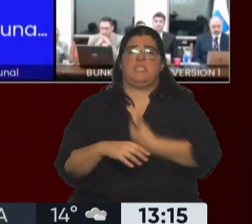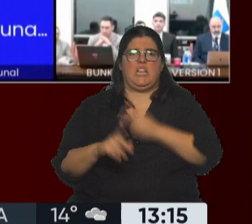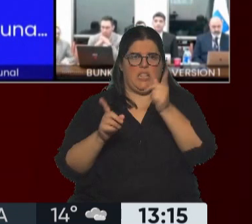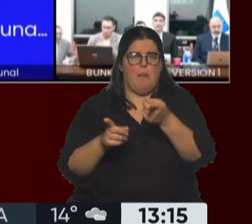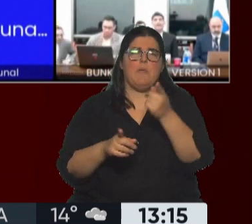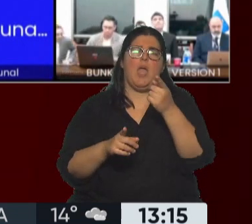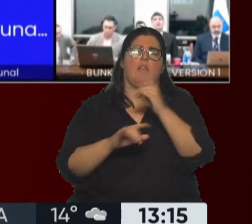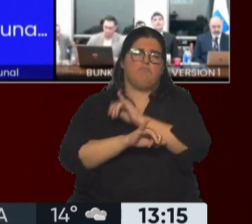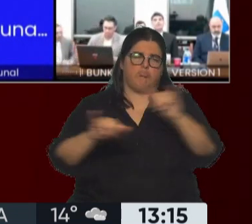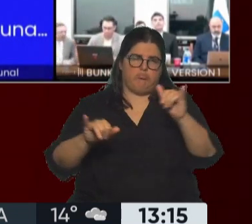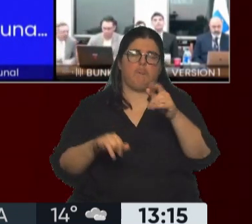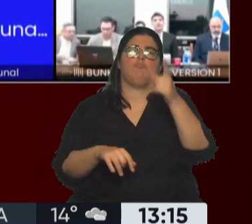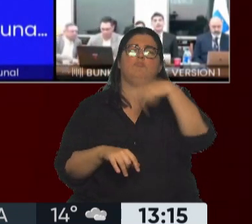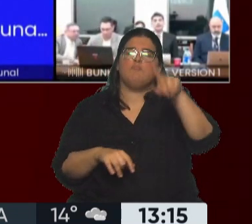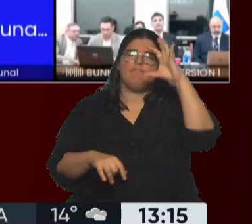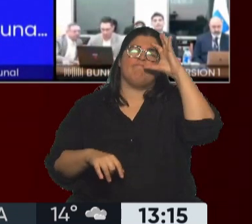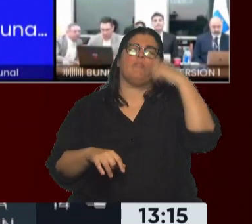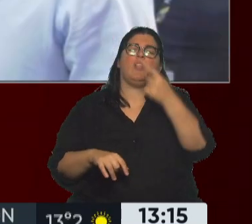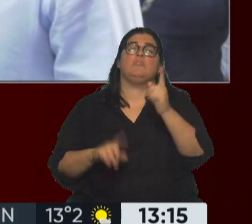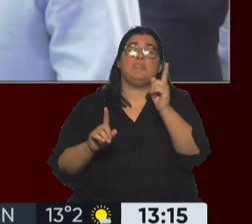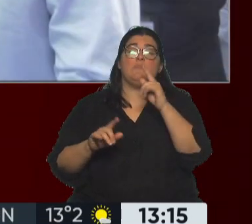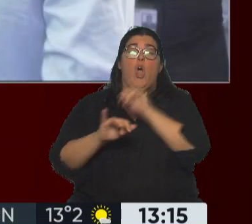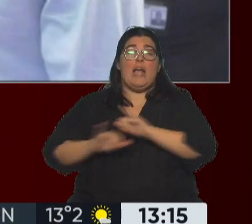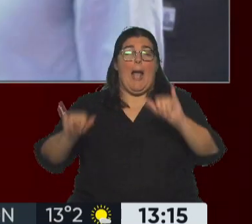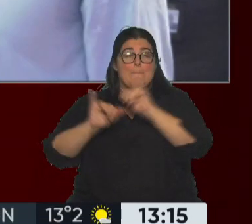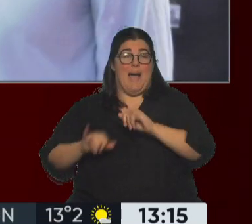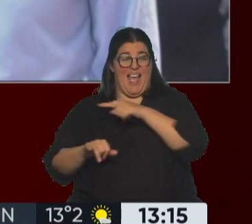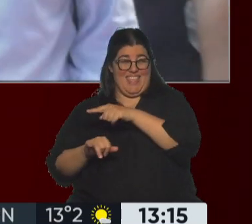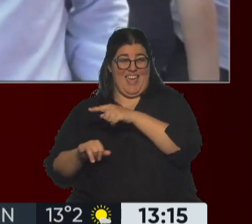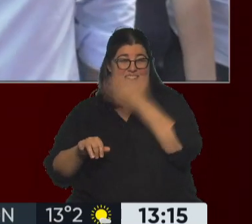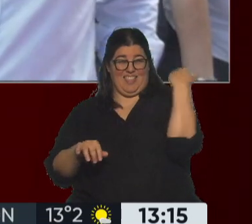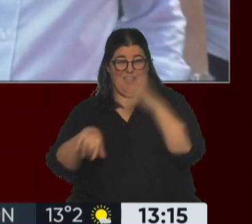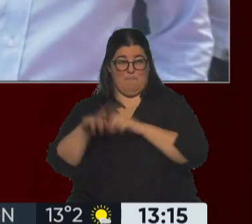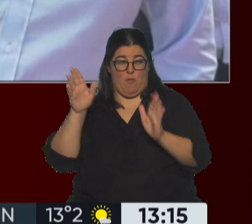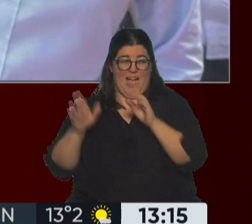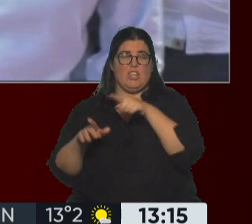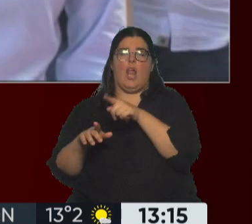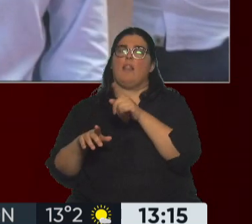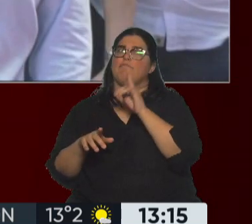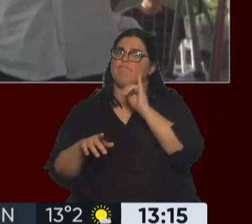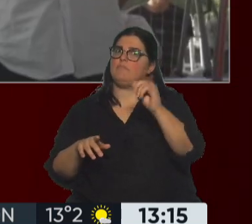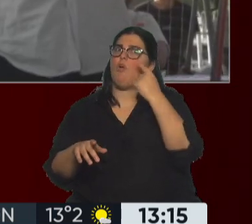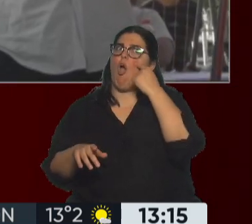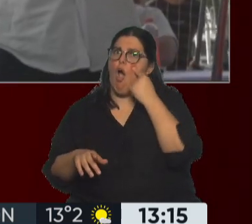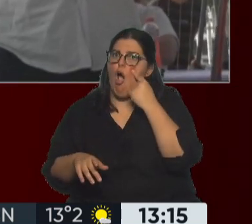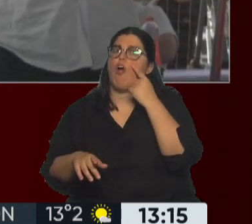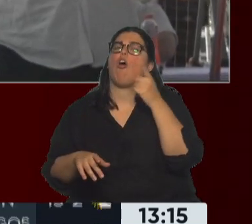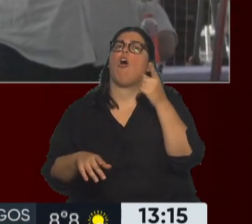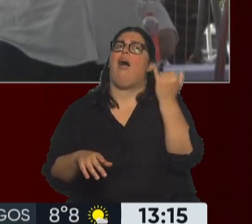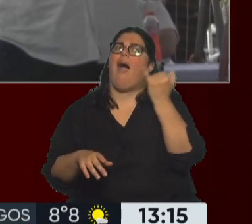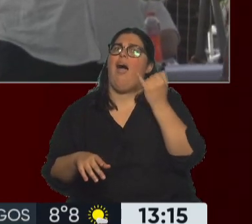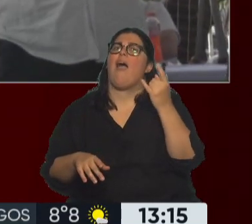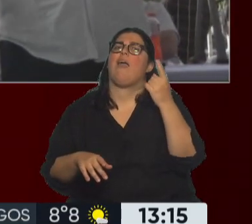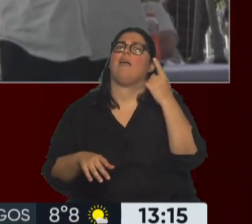él durante el desarrollo de la propia campaña ya había advertido que había una serie de operaciones para infiltrar con dineros provenientes